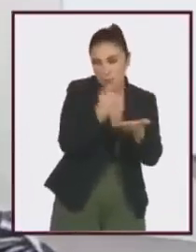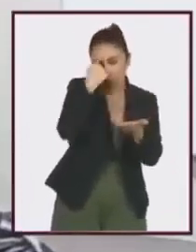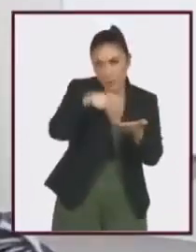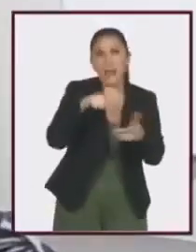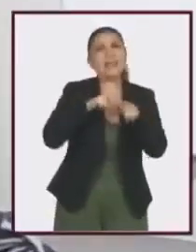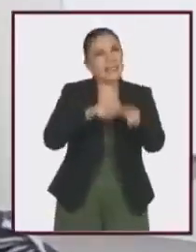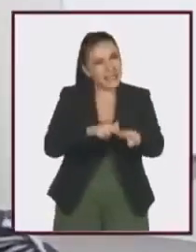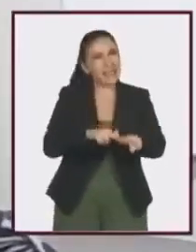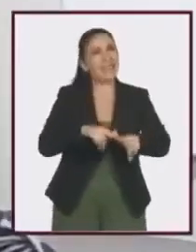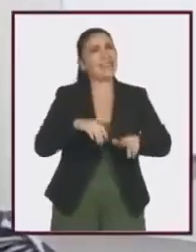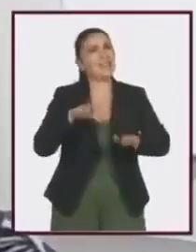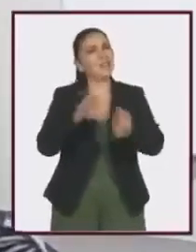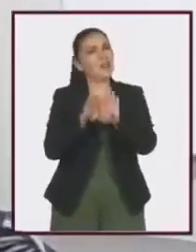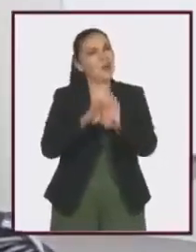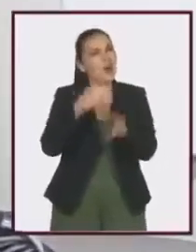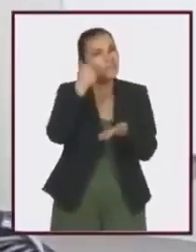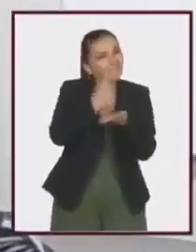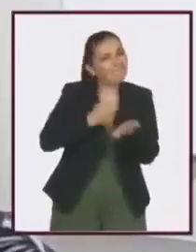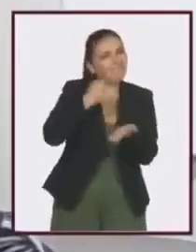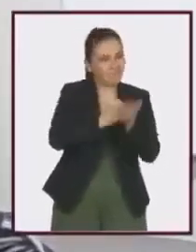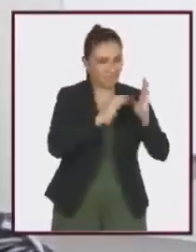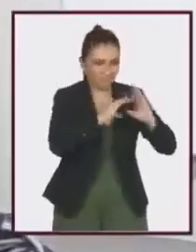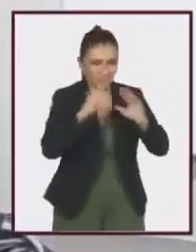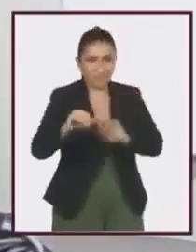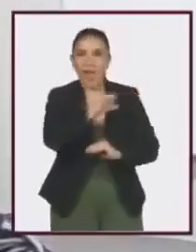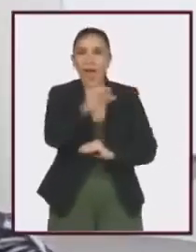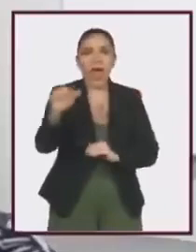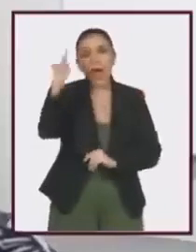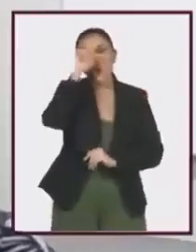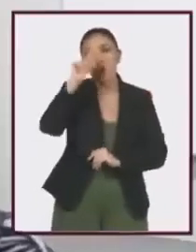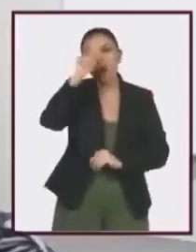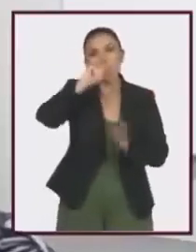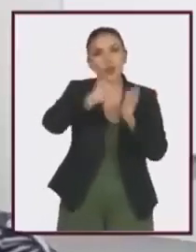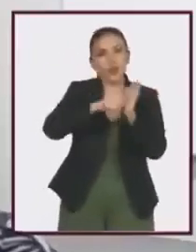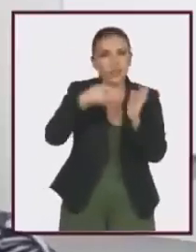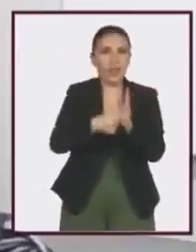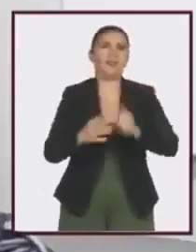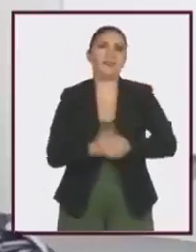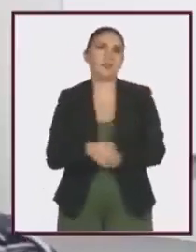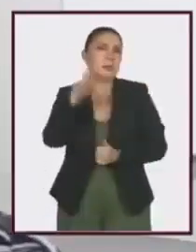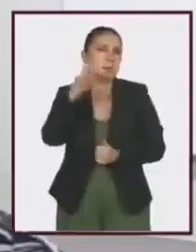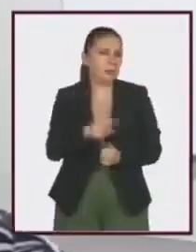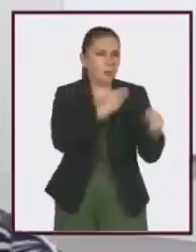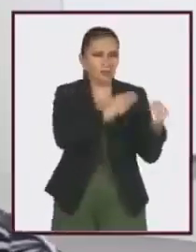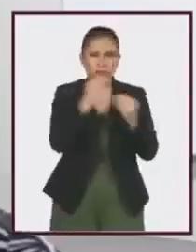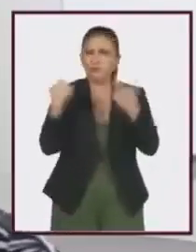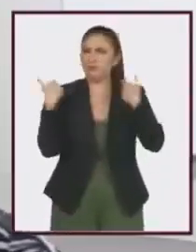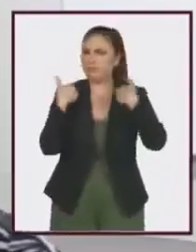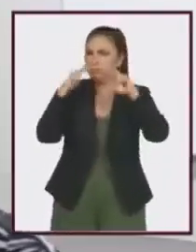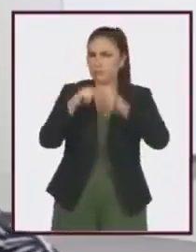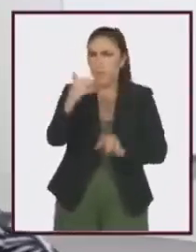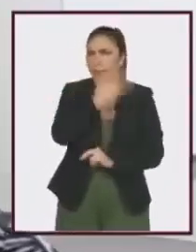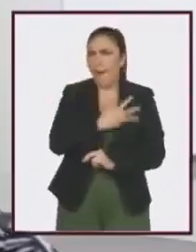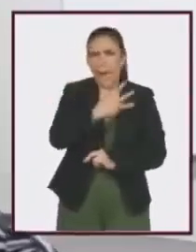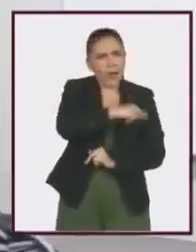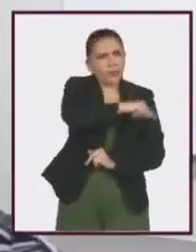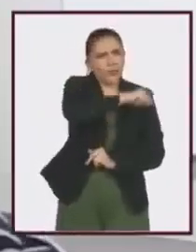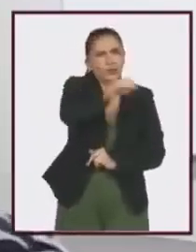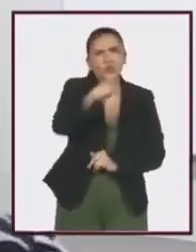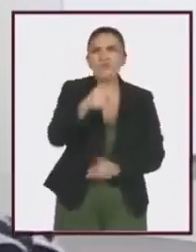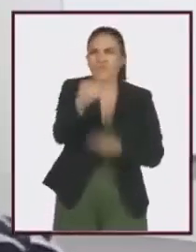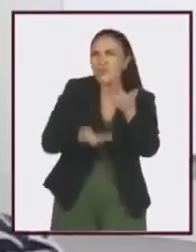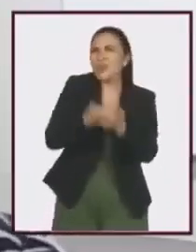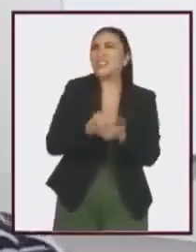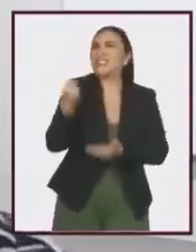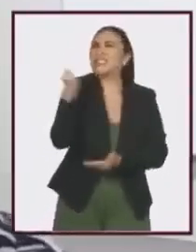estamos desarrollando es en los consejos técnicos escolares. Hay muchos docentes que nos plantean la necesidad